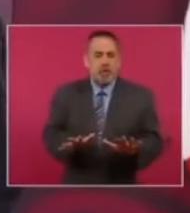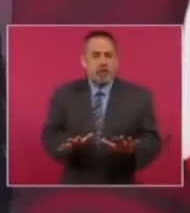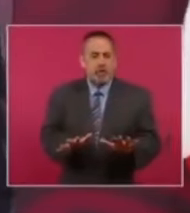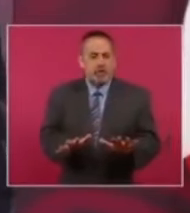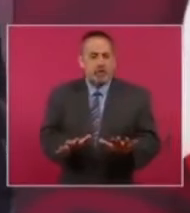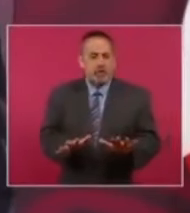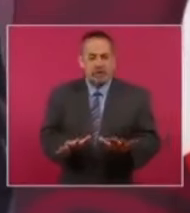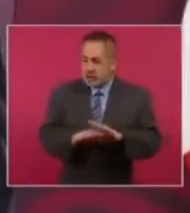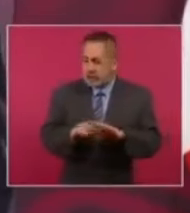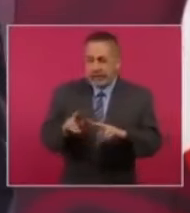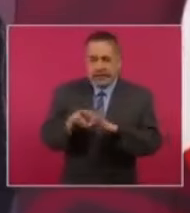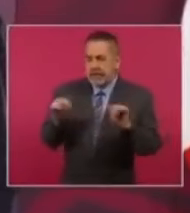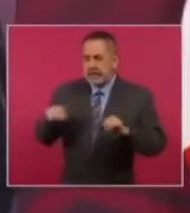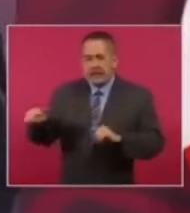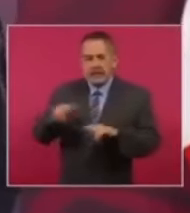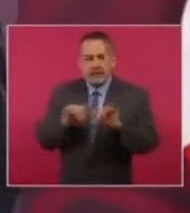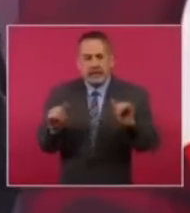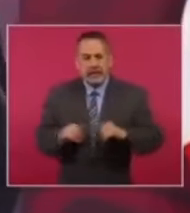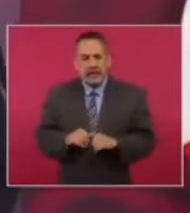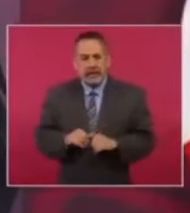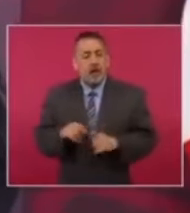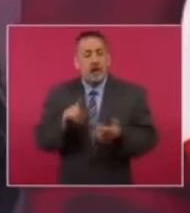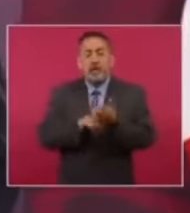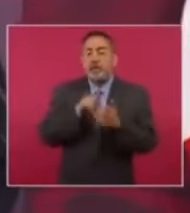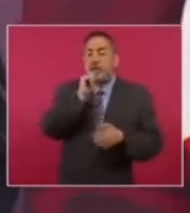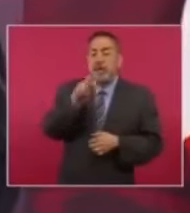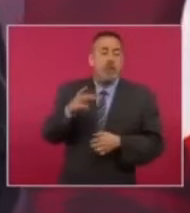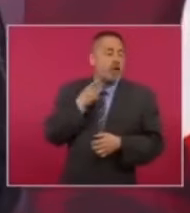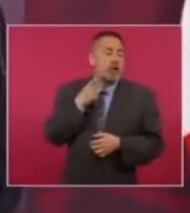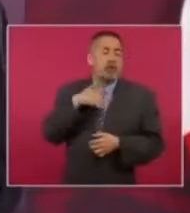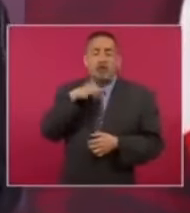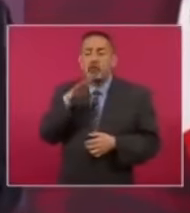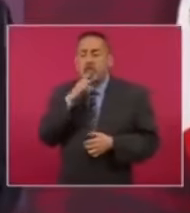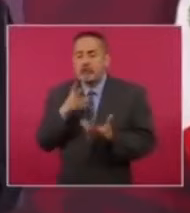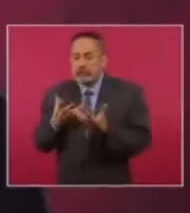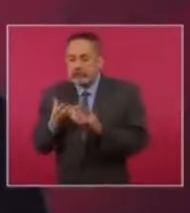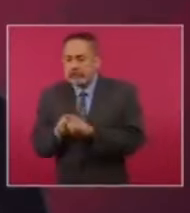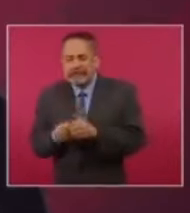con la delincuencia organizada y con la delincuencia de cuello blanco